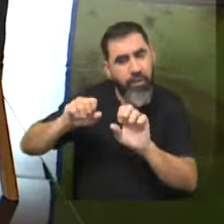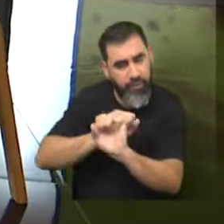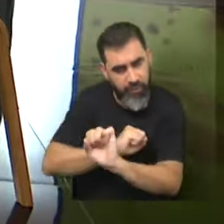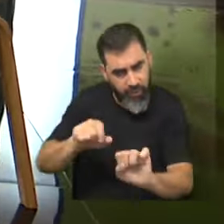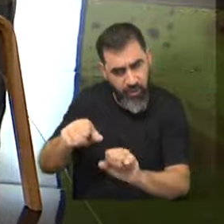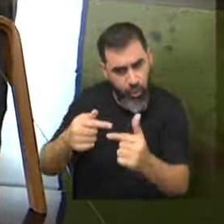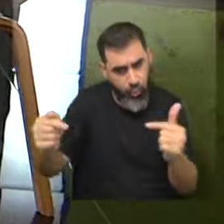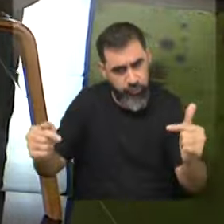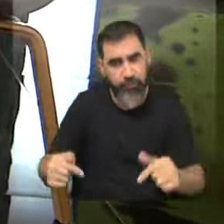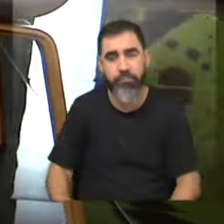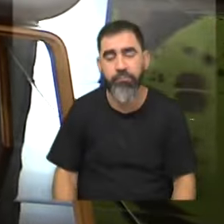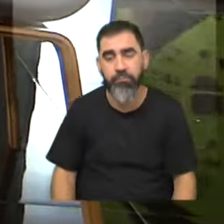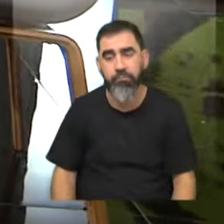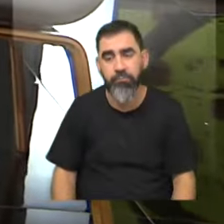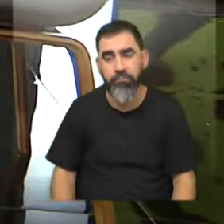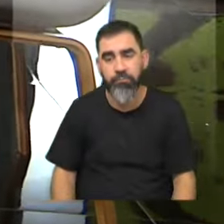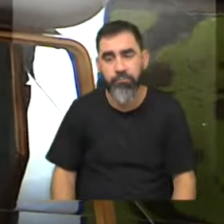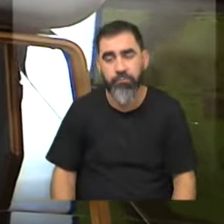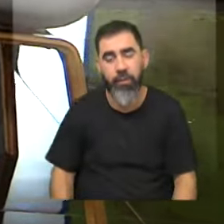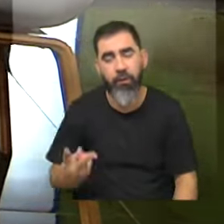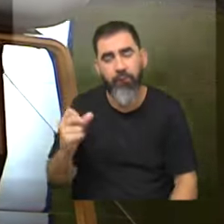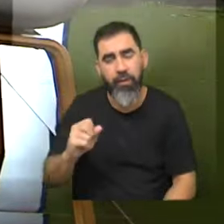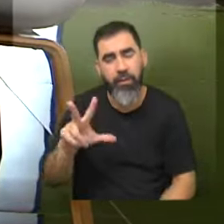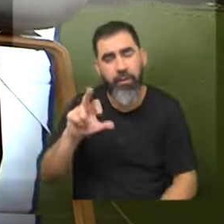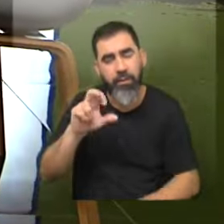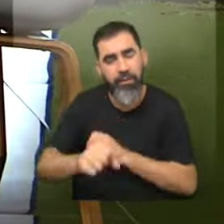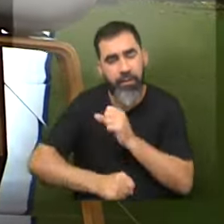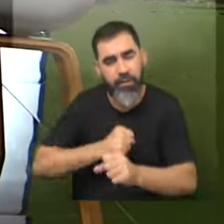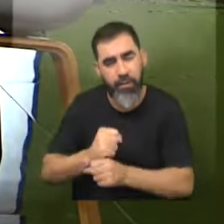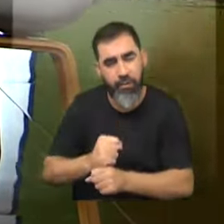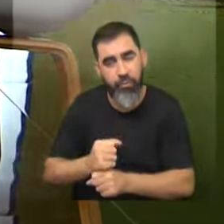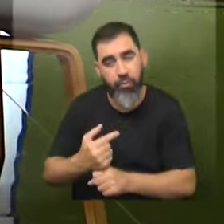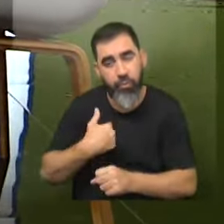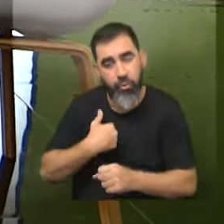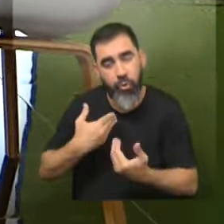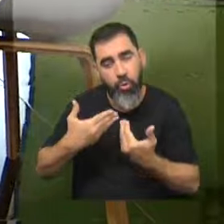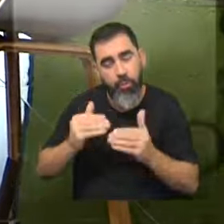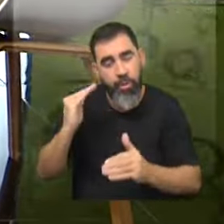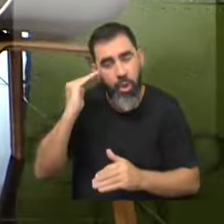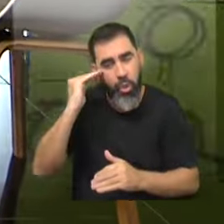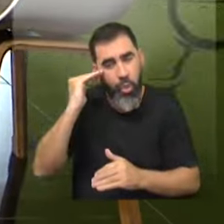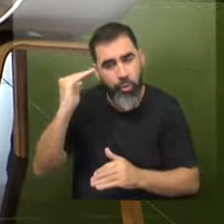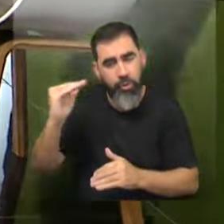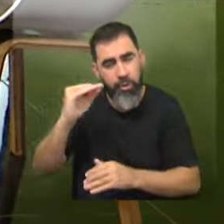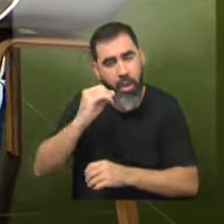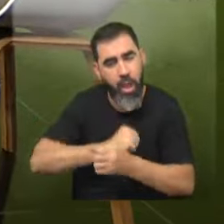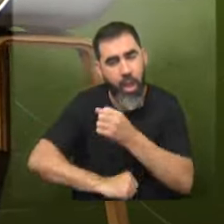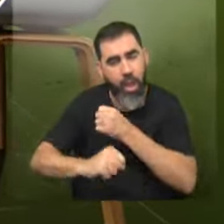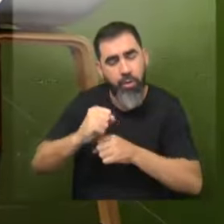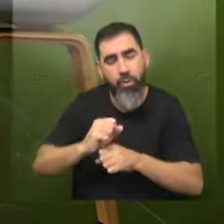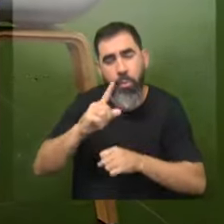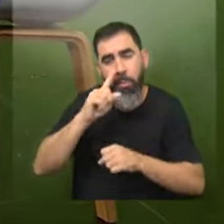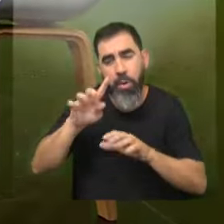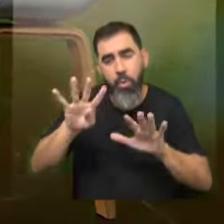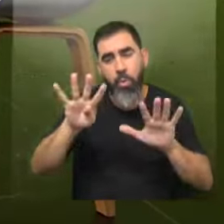posibilidades? Bueno, ¿20, 25, 30? No, yo empecé a ser docente en la UDELAR en el año